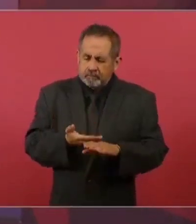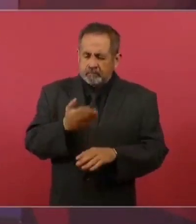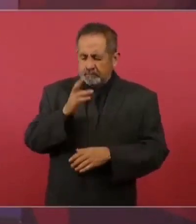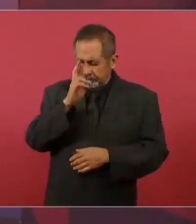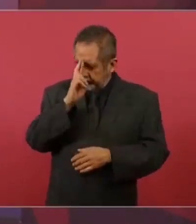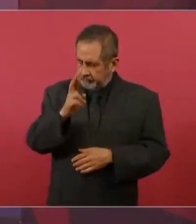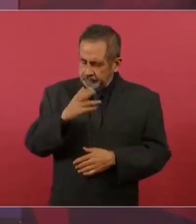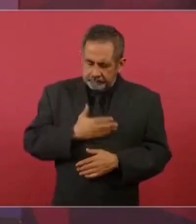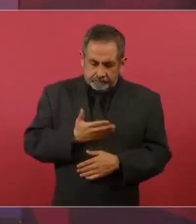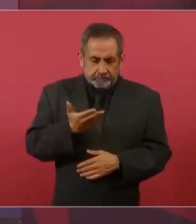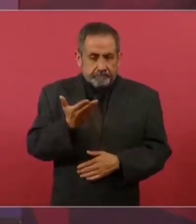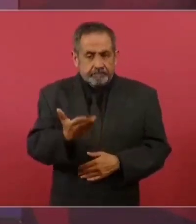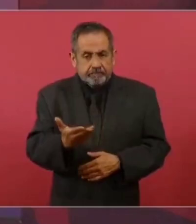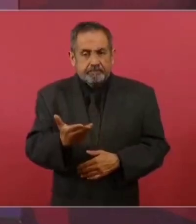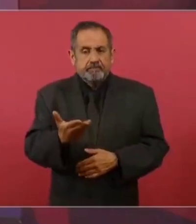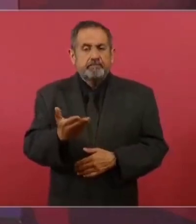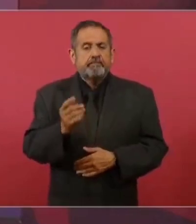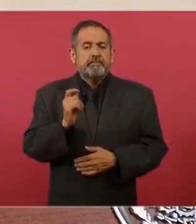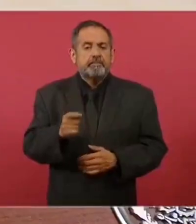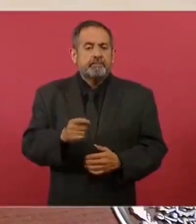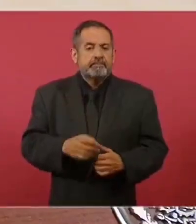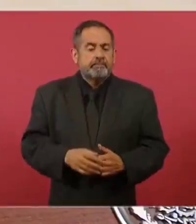respetuosa